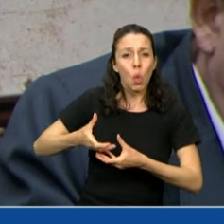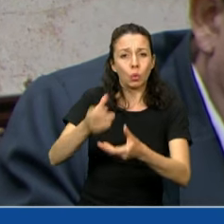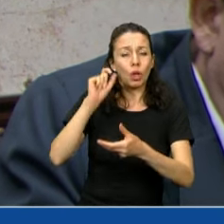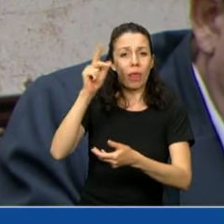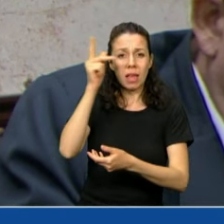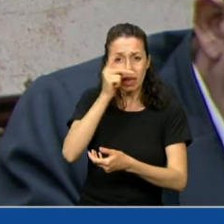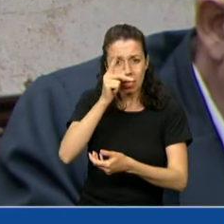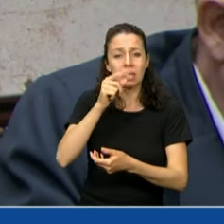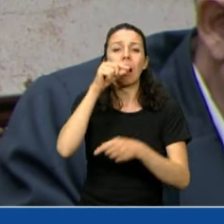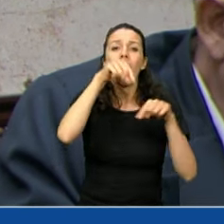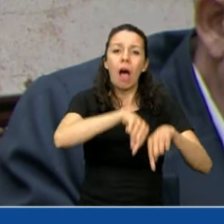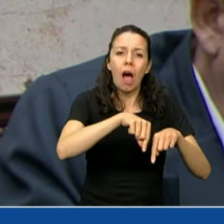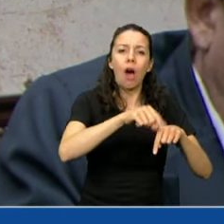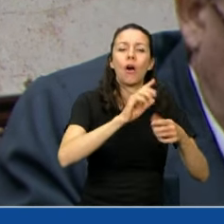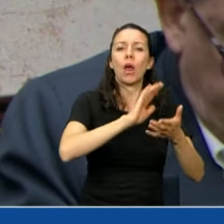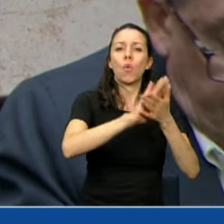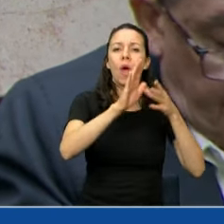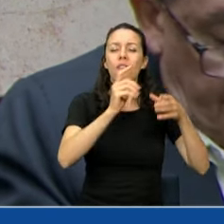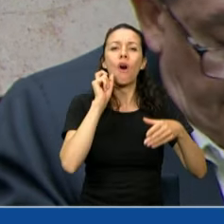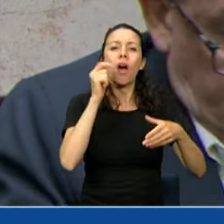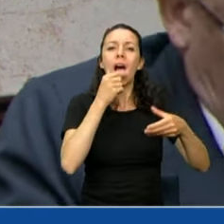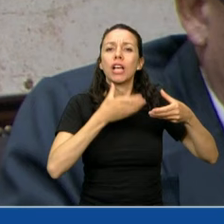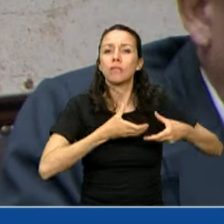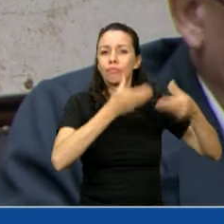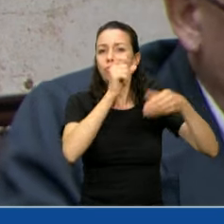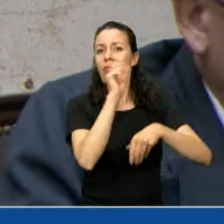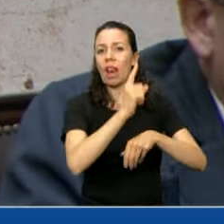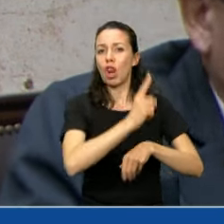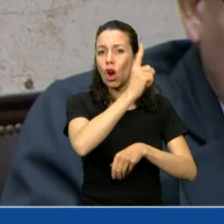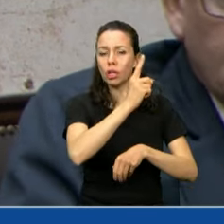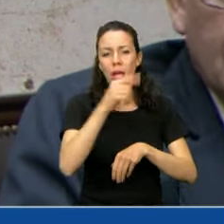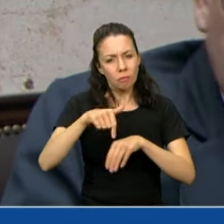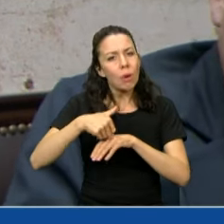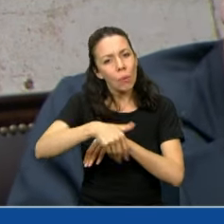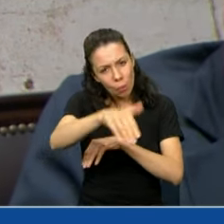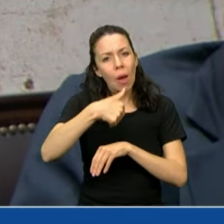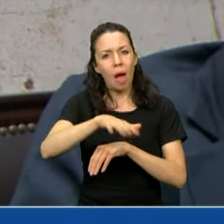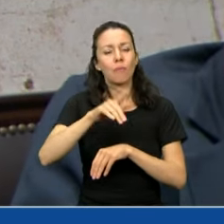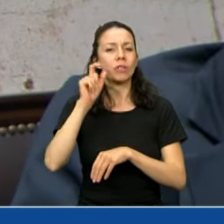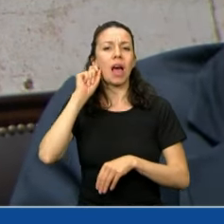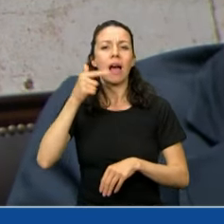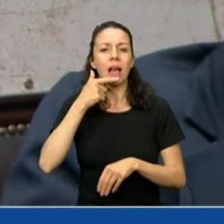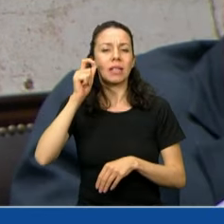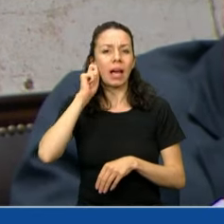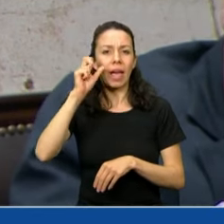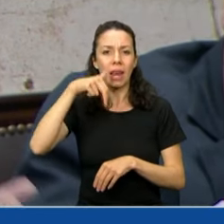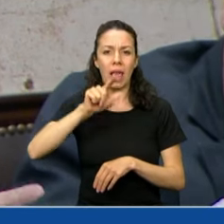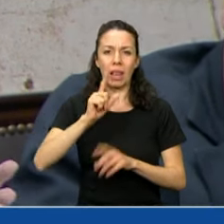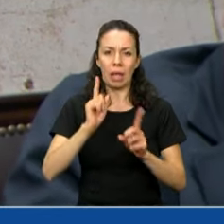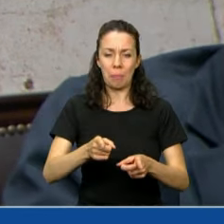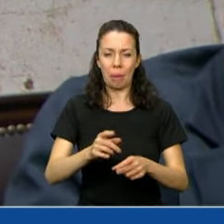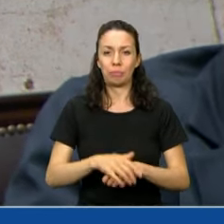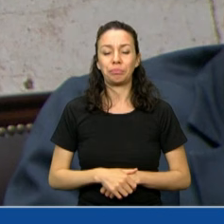reversión del gasoducto Norte y y lo vamos a hacer para gnl quiero traer y sumarme también a lo que